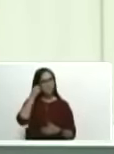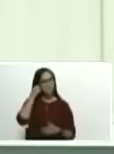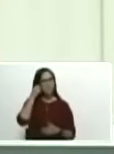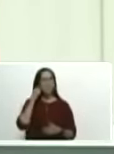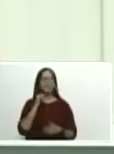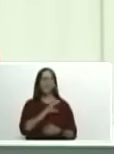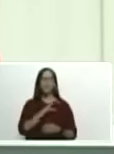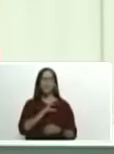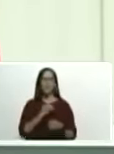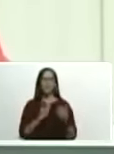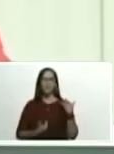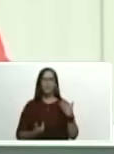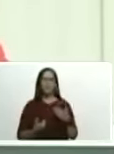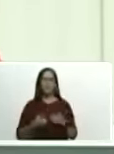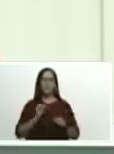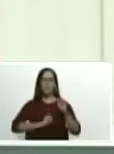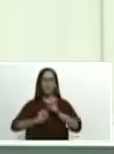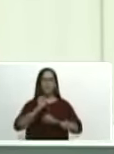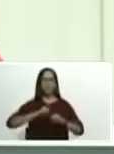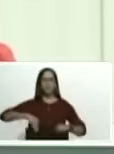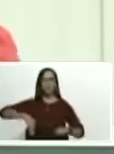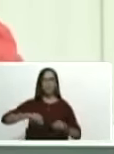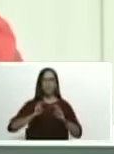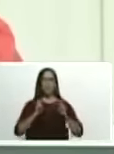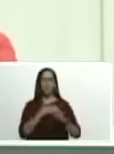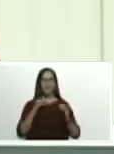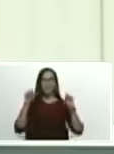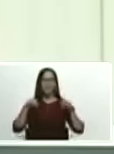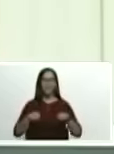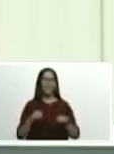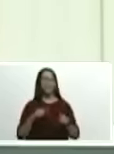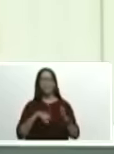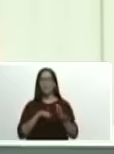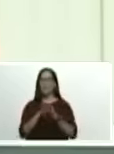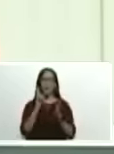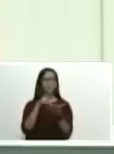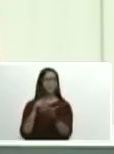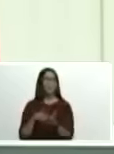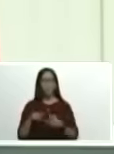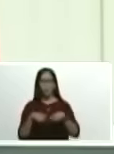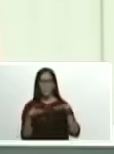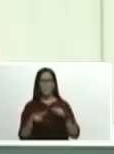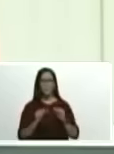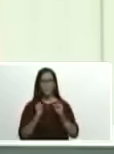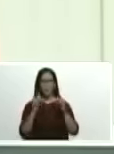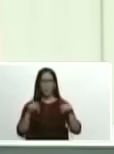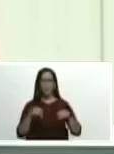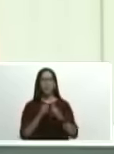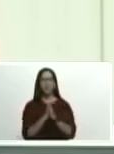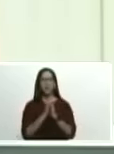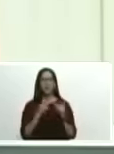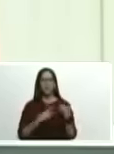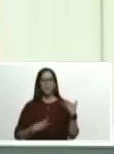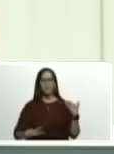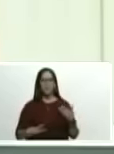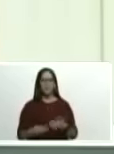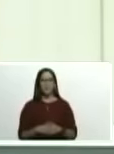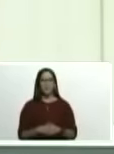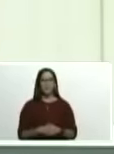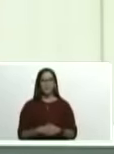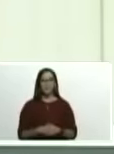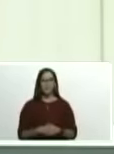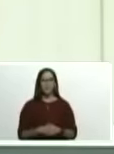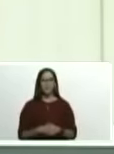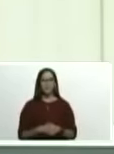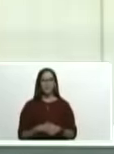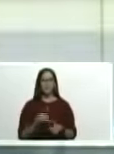Esequiba. Y es un tema que quería traer hoy aquí y que voy a llevar a todos los escenarios a partir de hoy. Por favor, vicepresidenta.